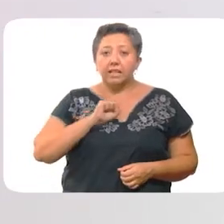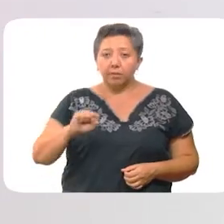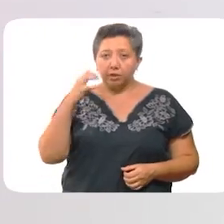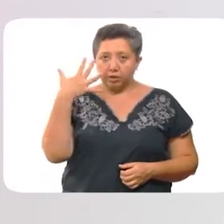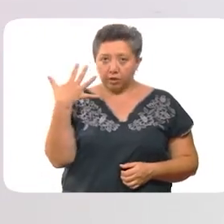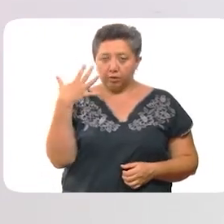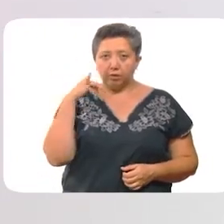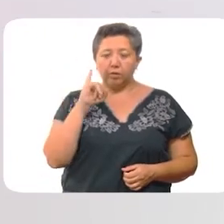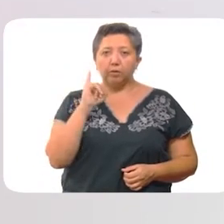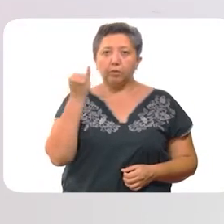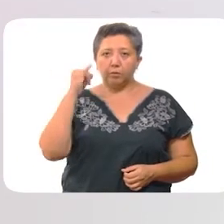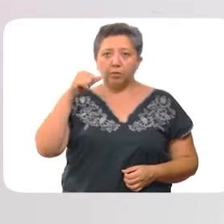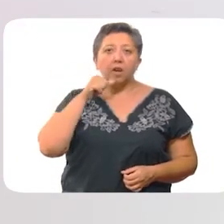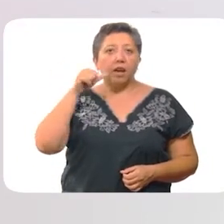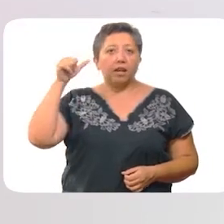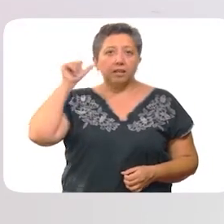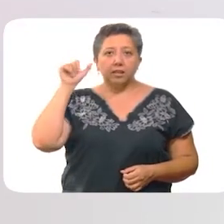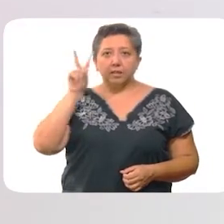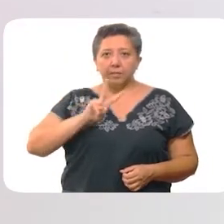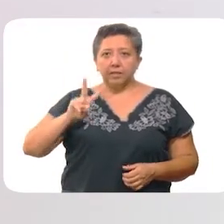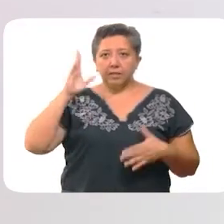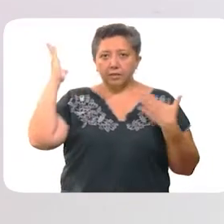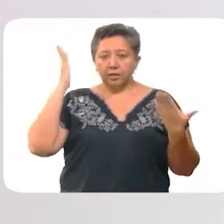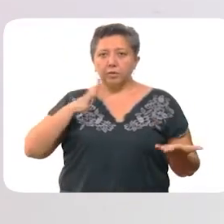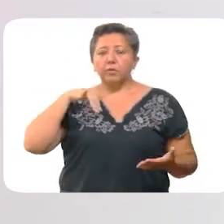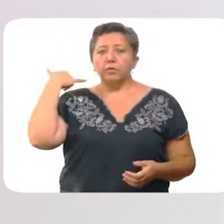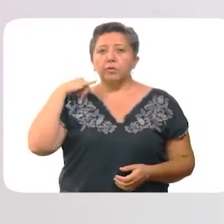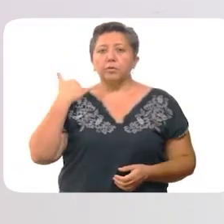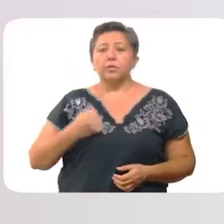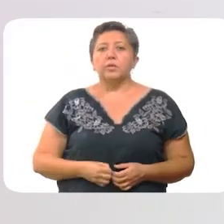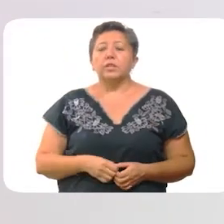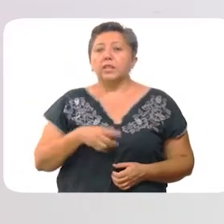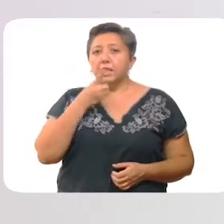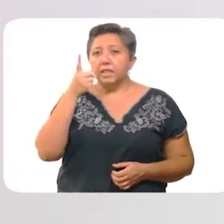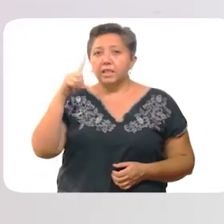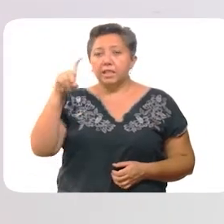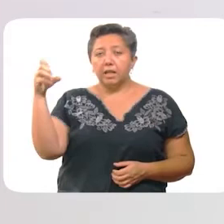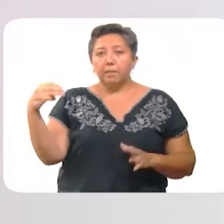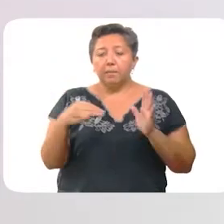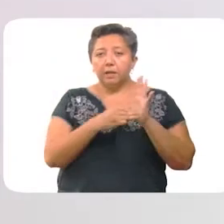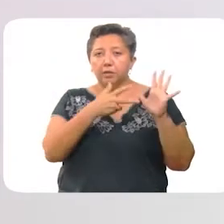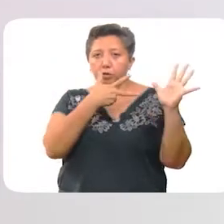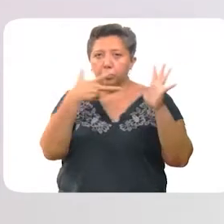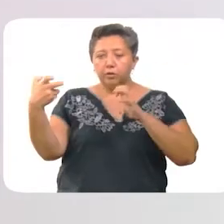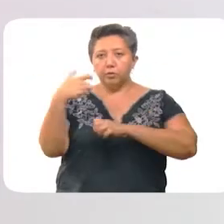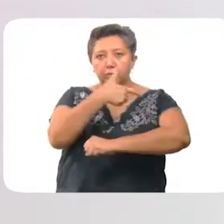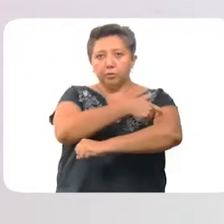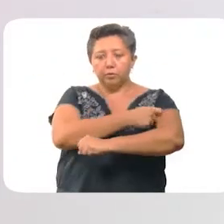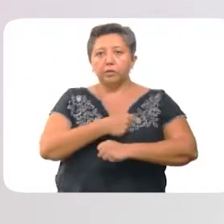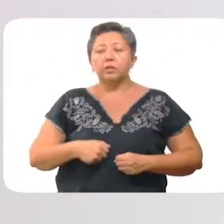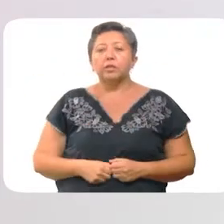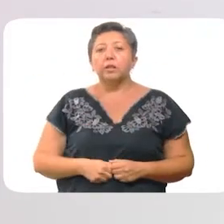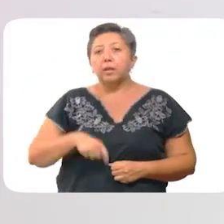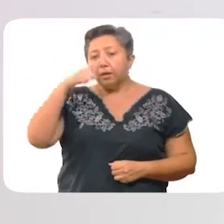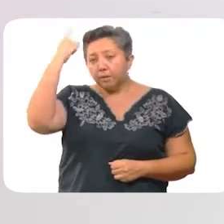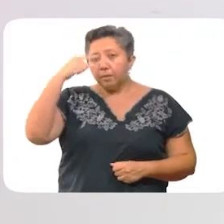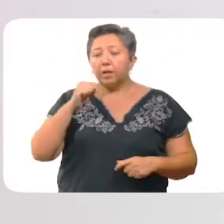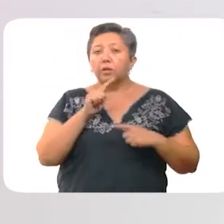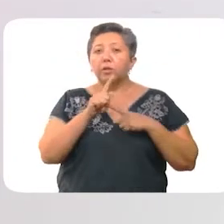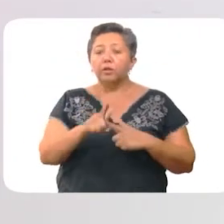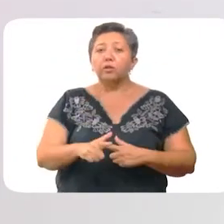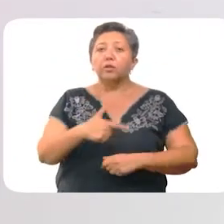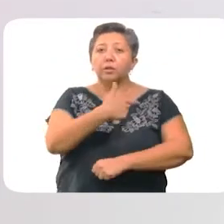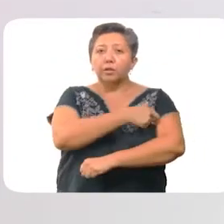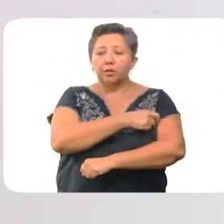sábado 5 de junio. Ayer viernes llegó a Yucatán un nuevo lote de 100.800 vacunas contra el coronavirus para continuar